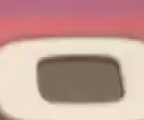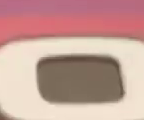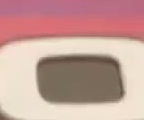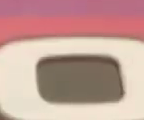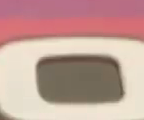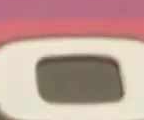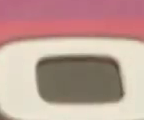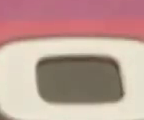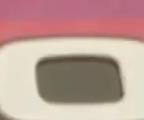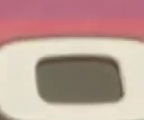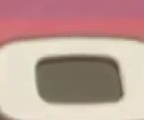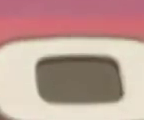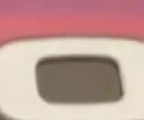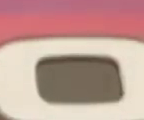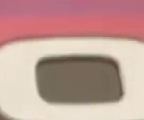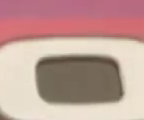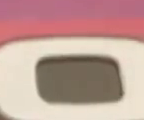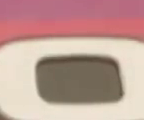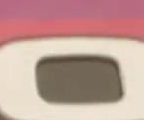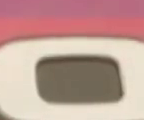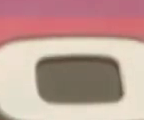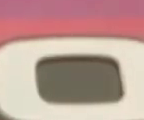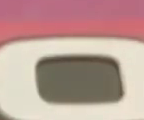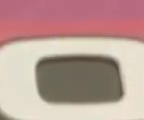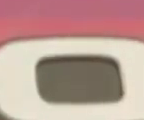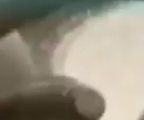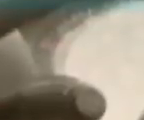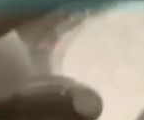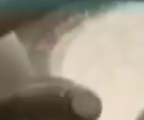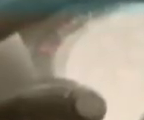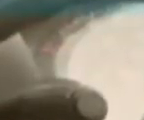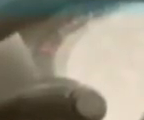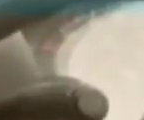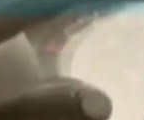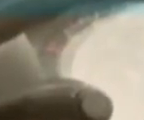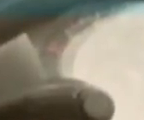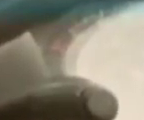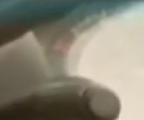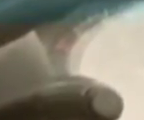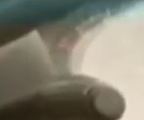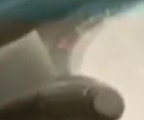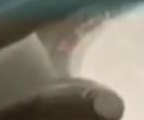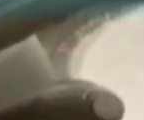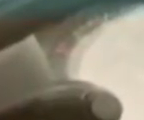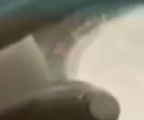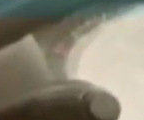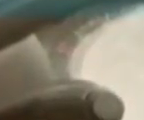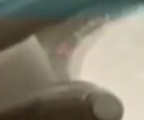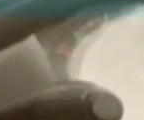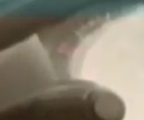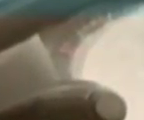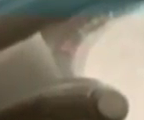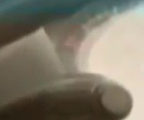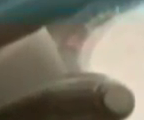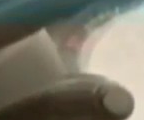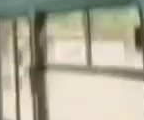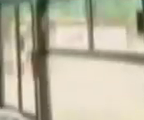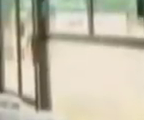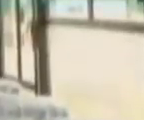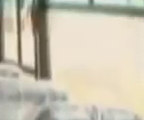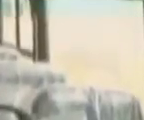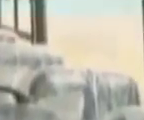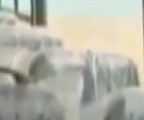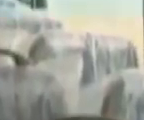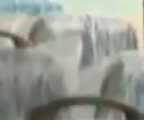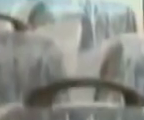donde los consejos comunales jueguen un papel importante de la mano con los transportistas del país. Otra de las tareas que